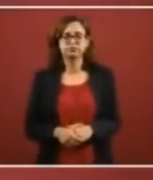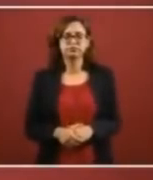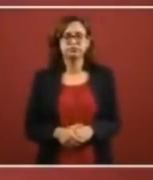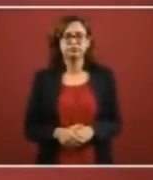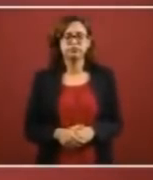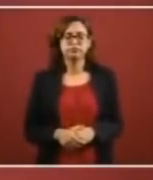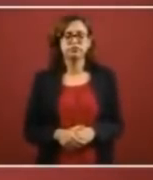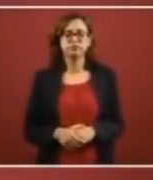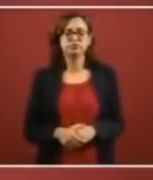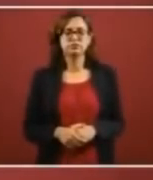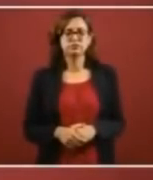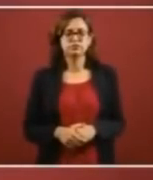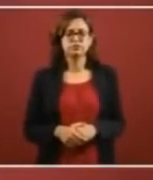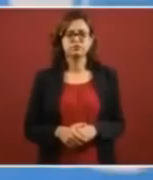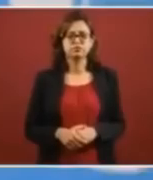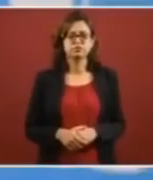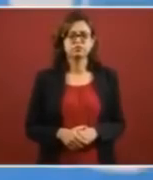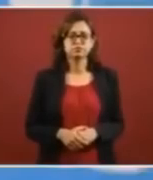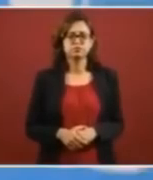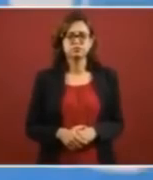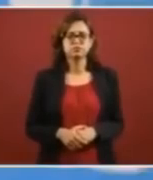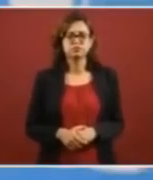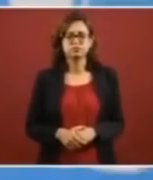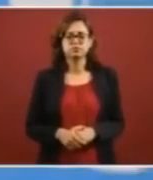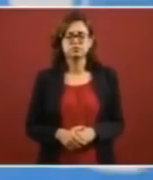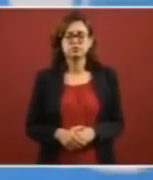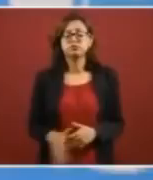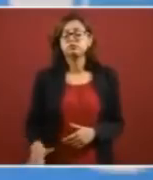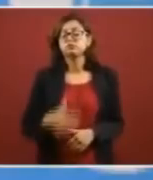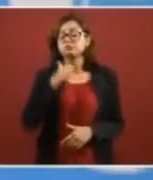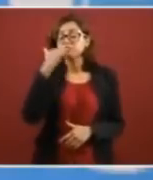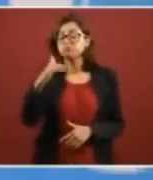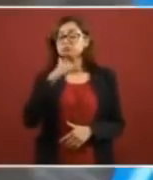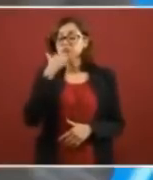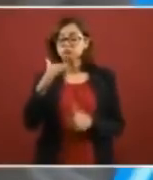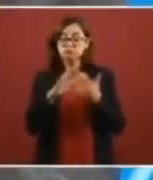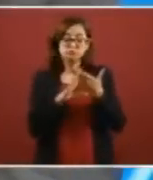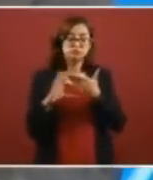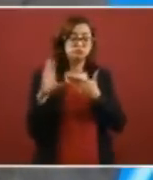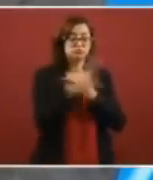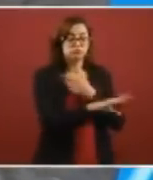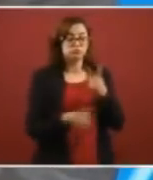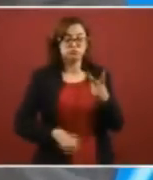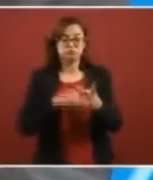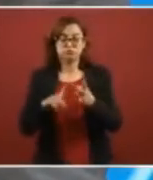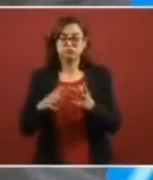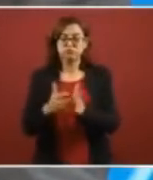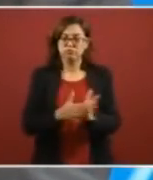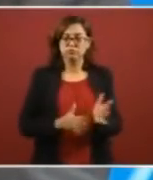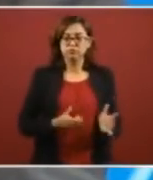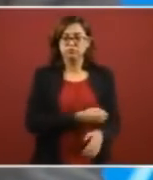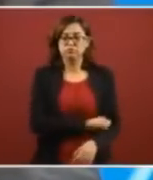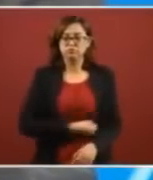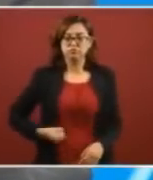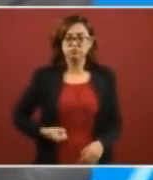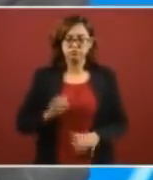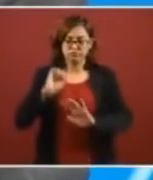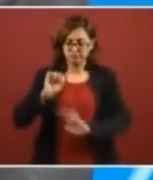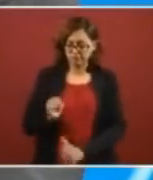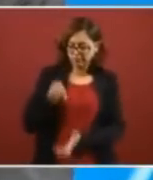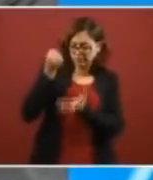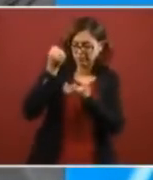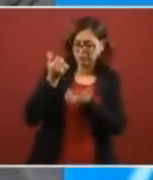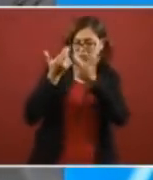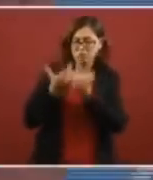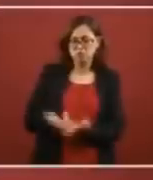y que podamos, con el combate a la corrupción y con la austeridad, liberar fondos